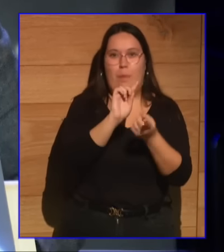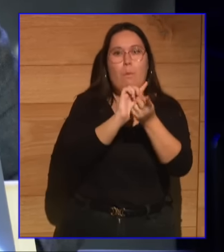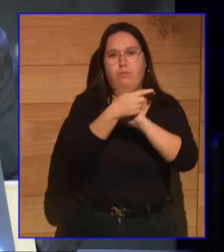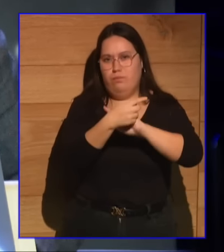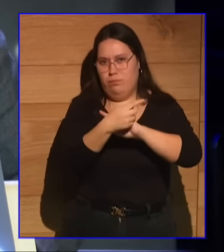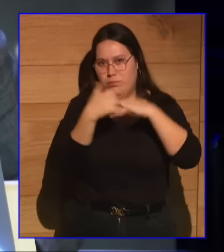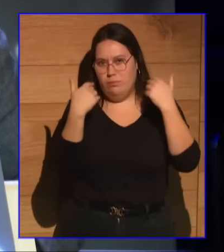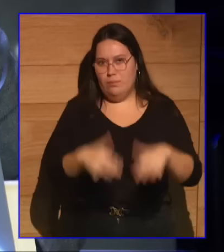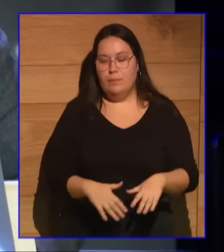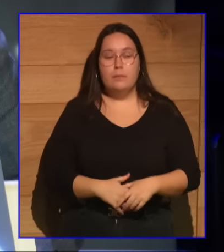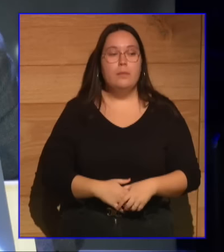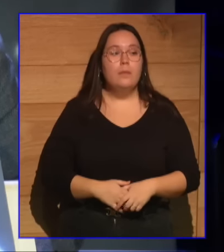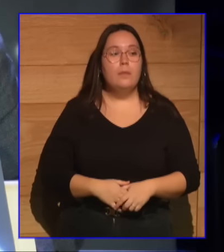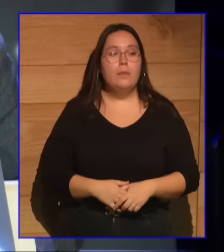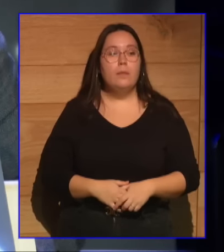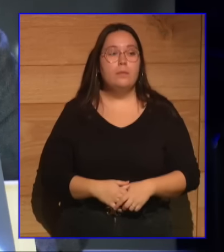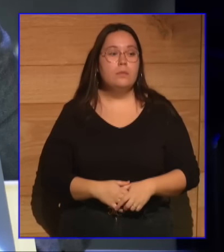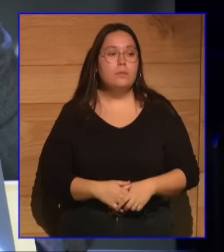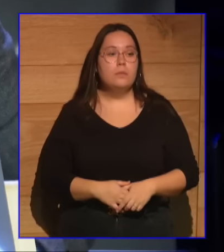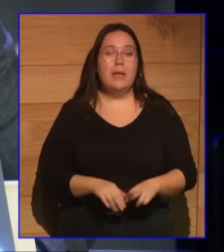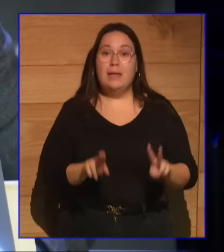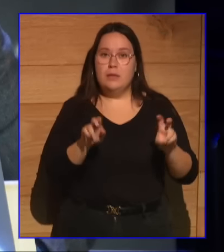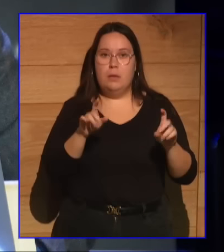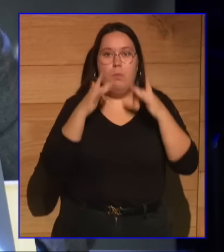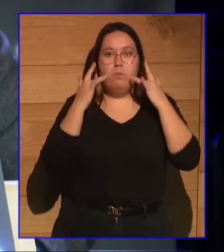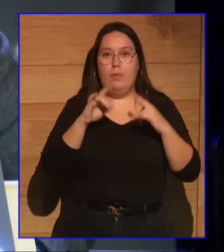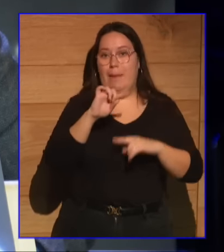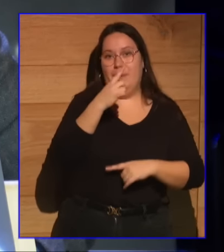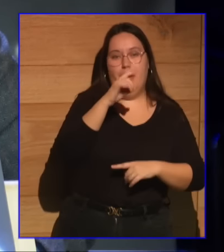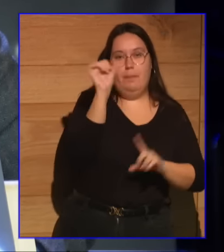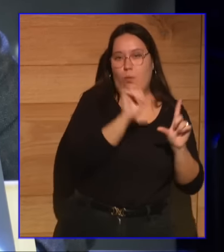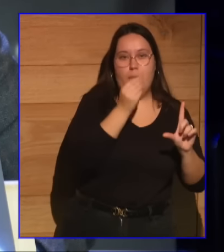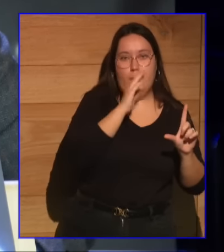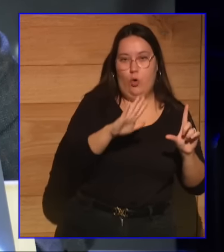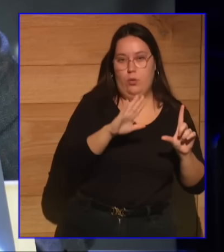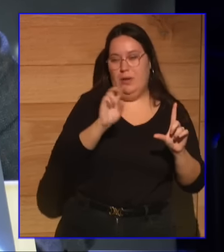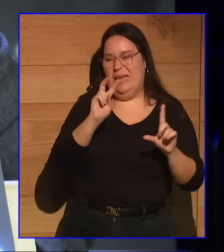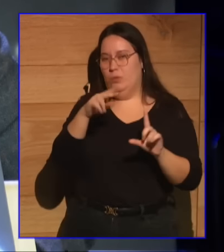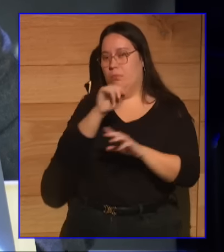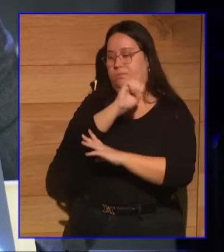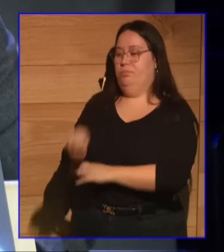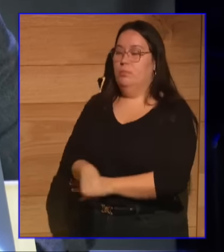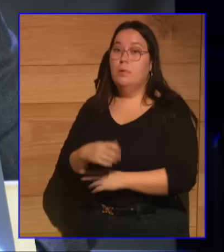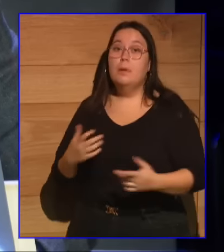decir, seguramente en términos objetivos es mejor película la primera que la segunda, pero